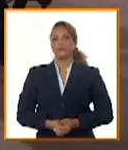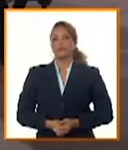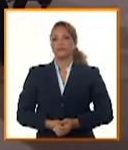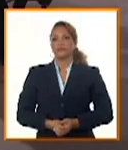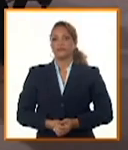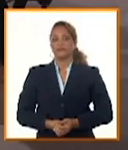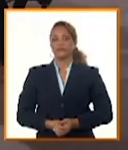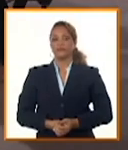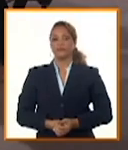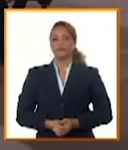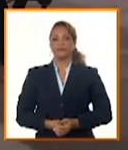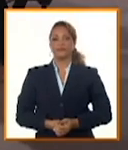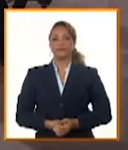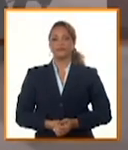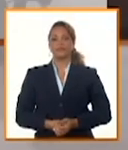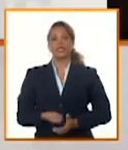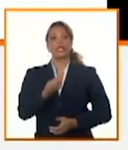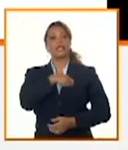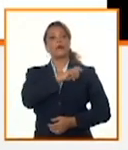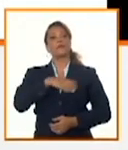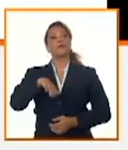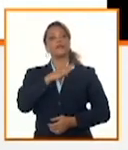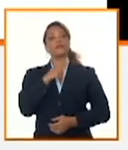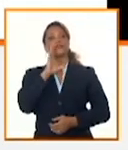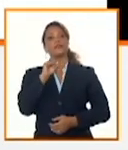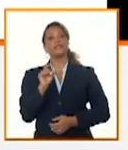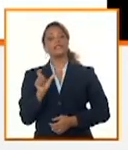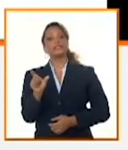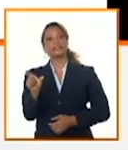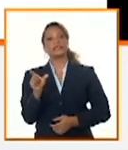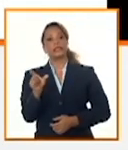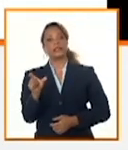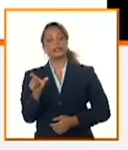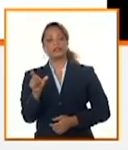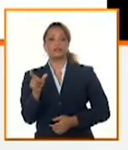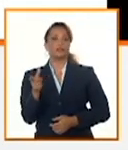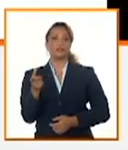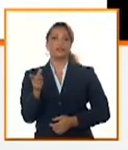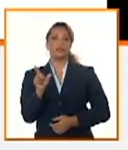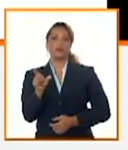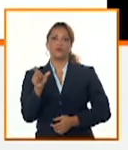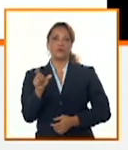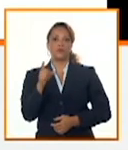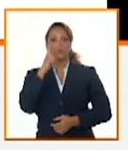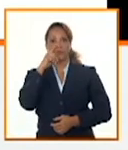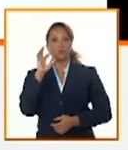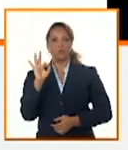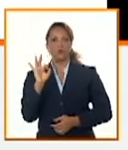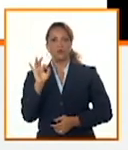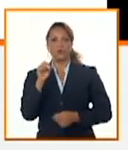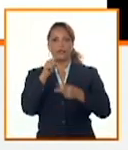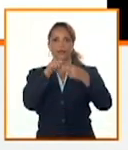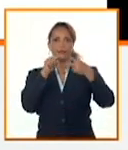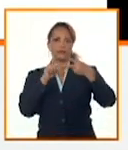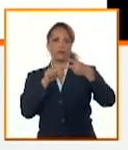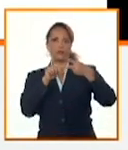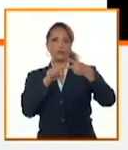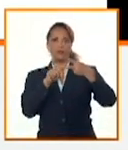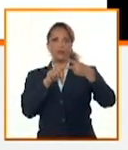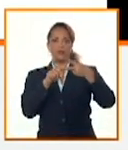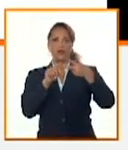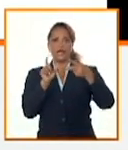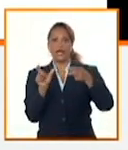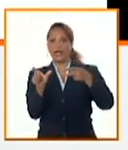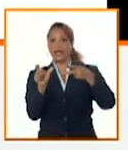mayoritariamente la población dice tarjeta y cajero automático No no es tarjeta y cajero automático nada más el de hecho